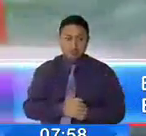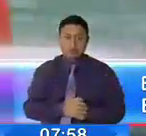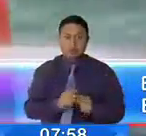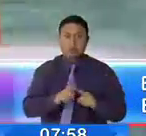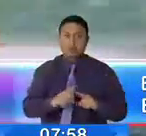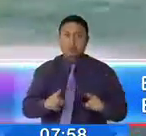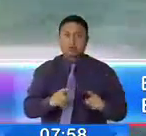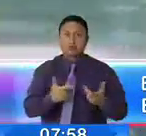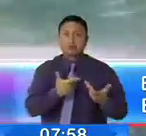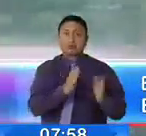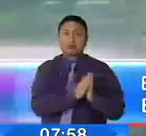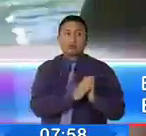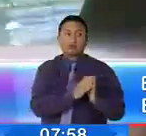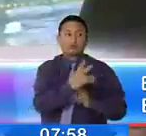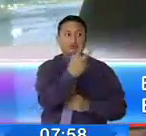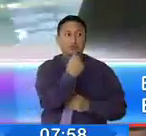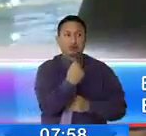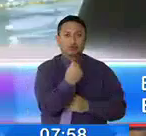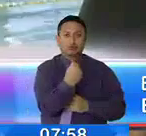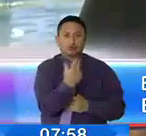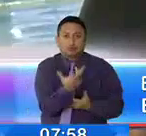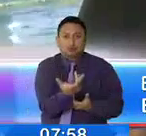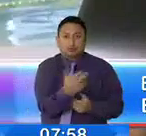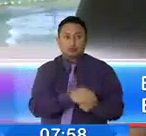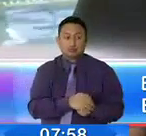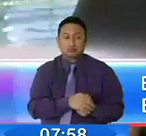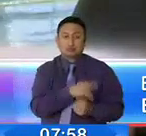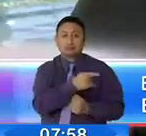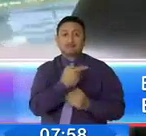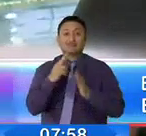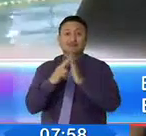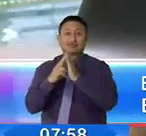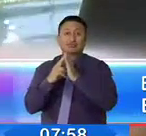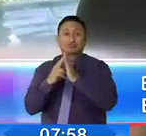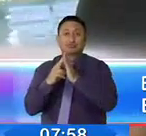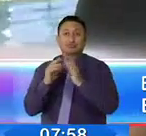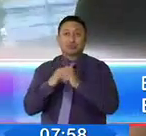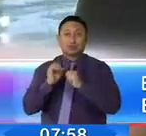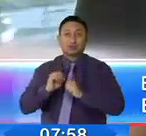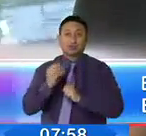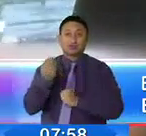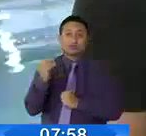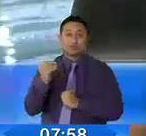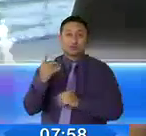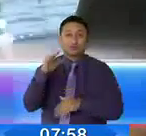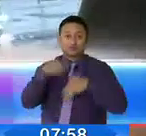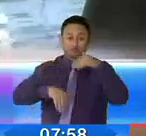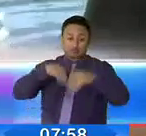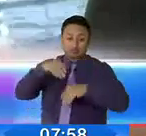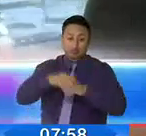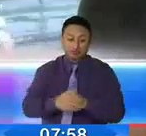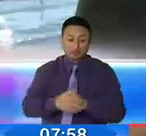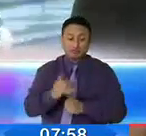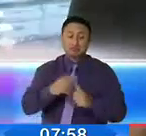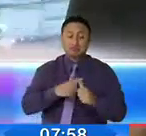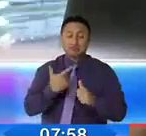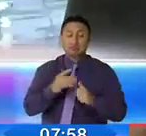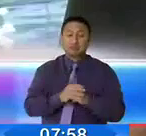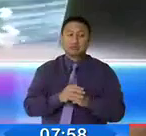obstante, su pedido fue negado. Dentro de estos requisitos aplicables para nuestros muchachos nadadores sería ser seleccionados por